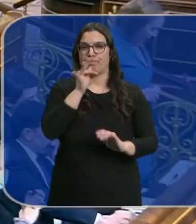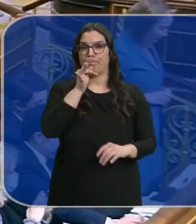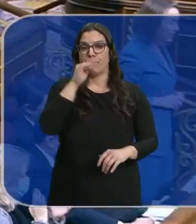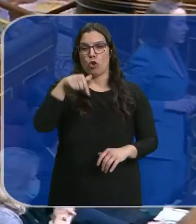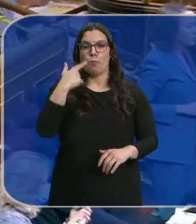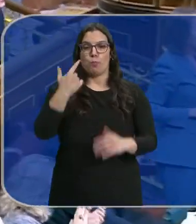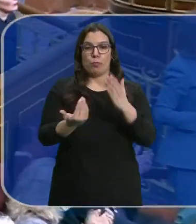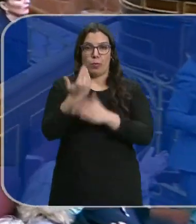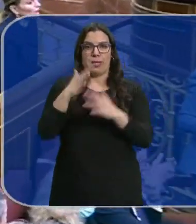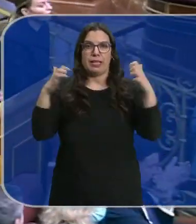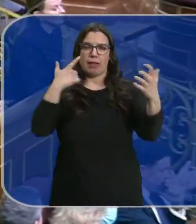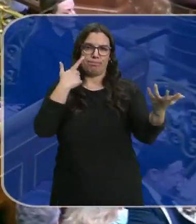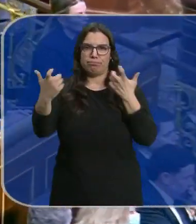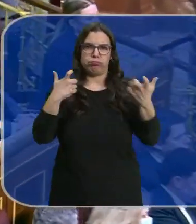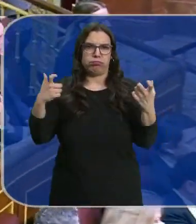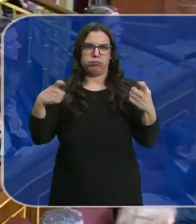mañana en la sesión de control.